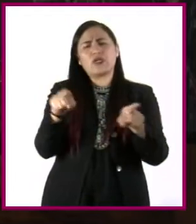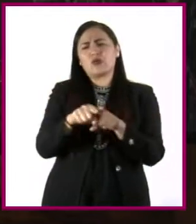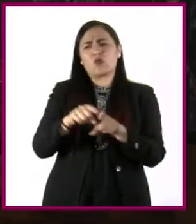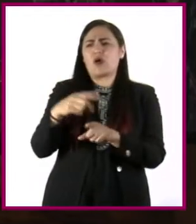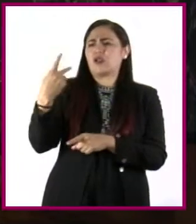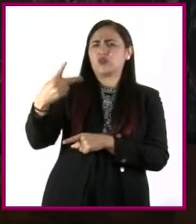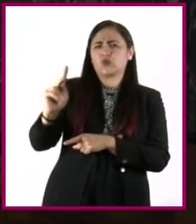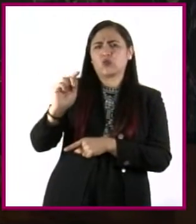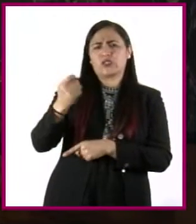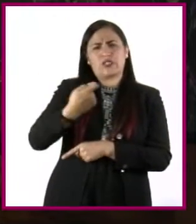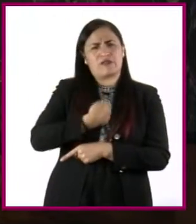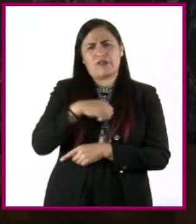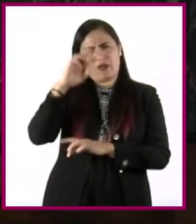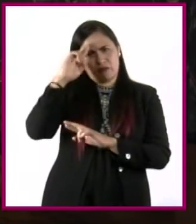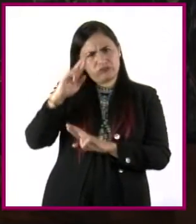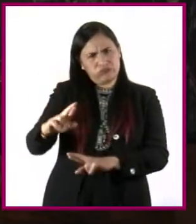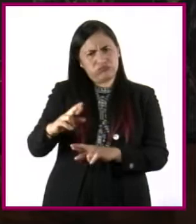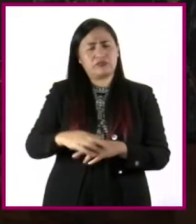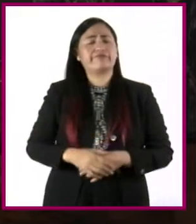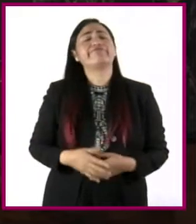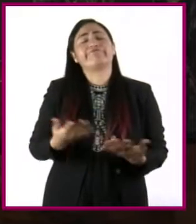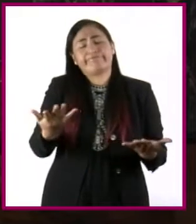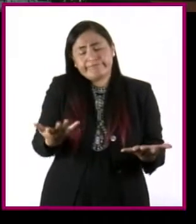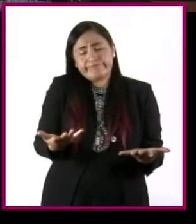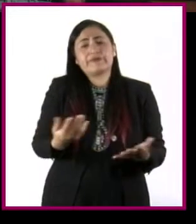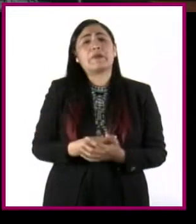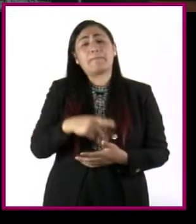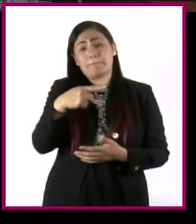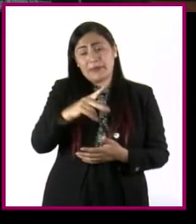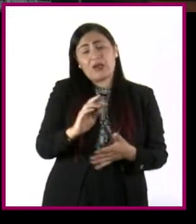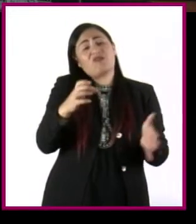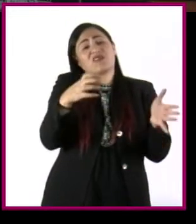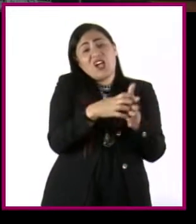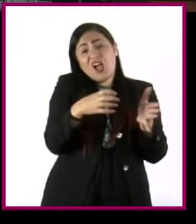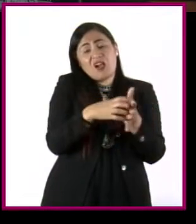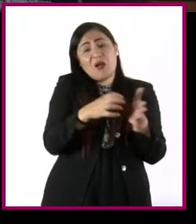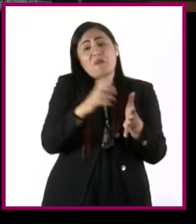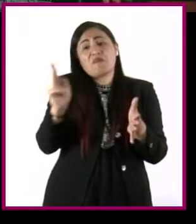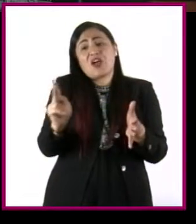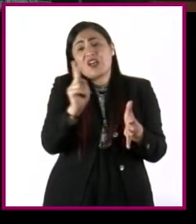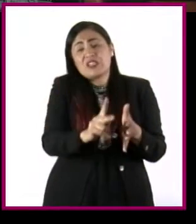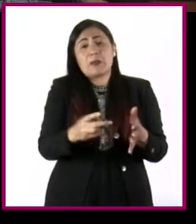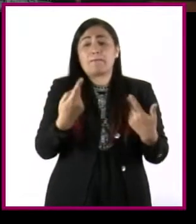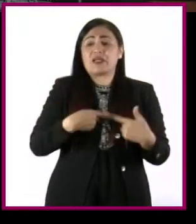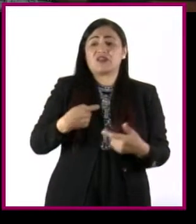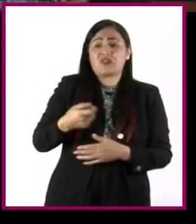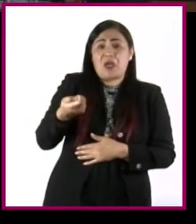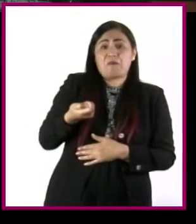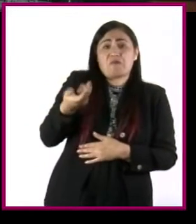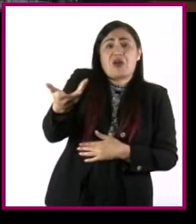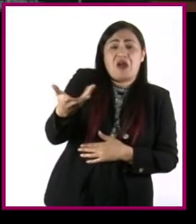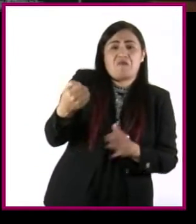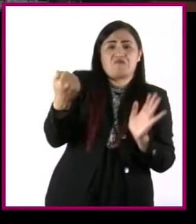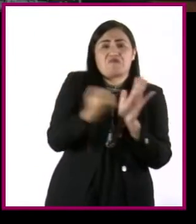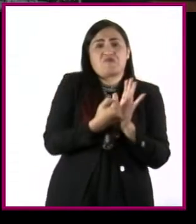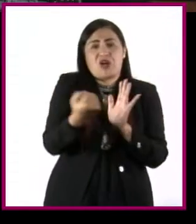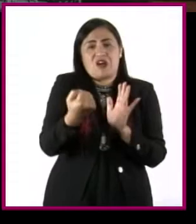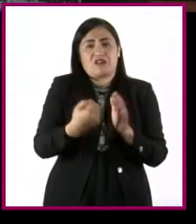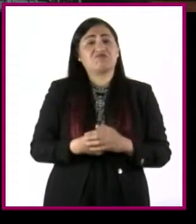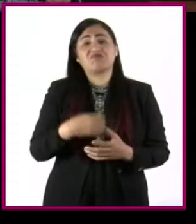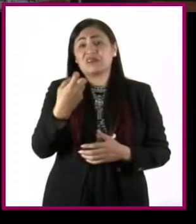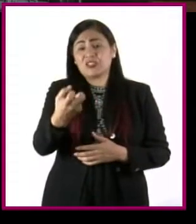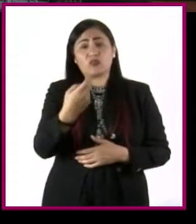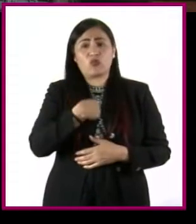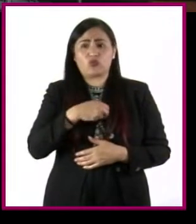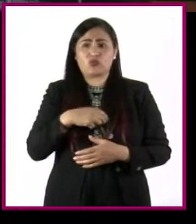Sin embargo, Juanma, ya quedamos que todos pensamos en cajas y la sociedad nos etiqueta. Hemos tenido que reapropiarnos de esas